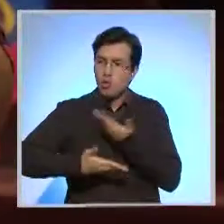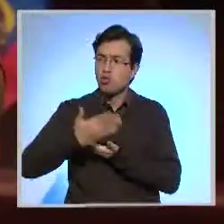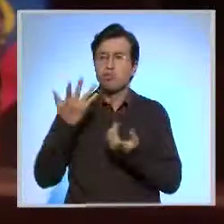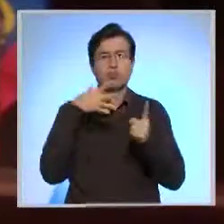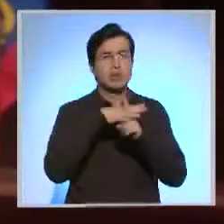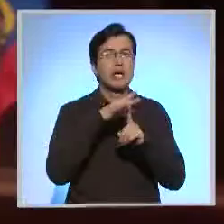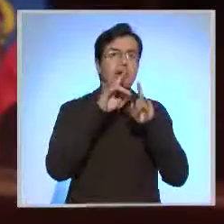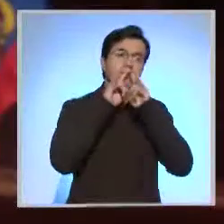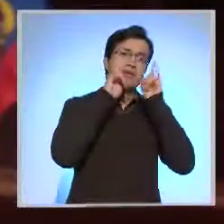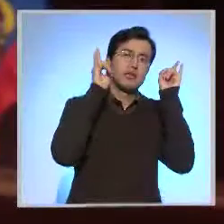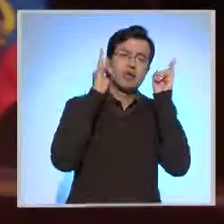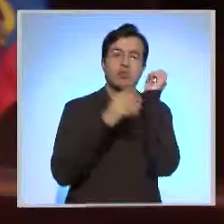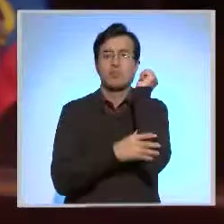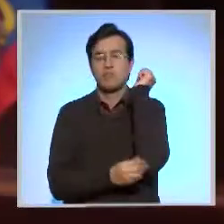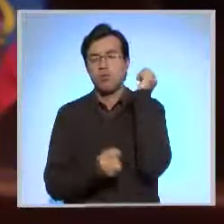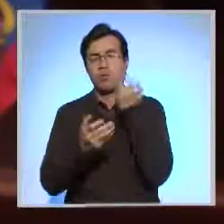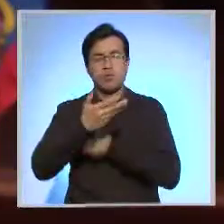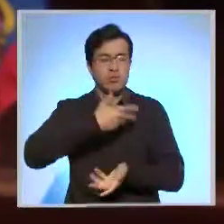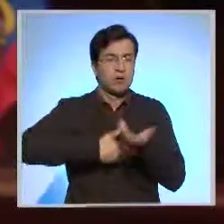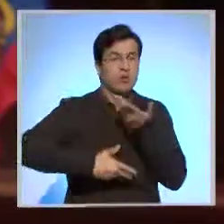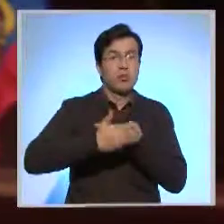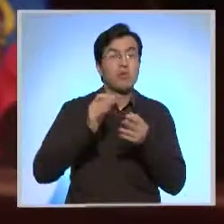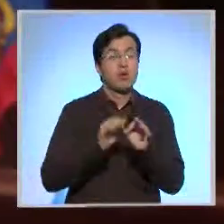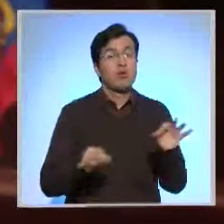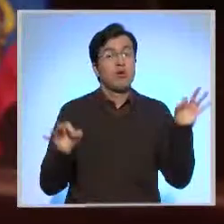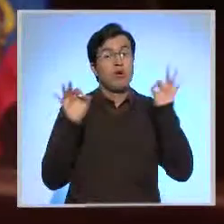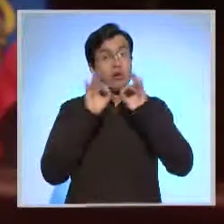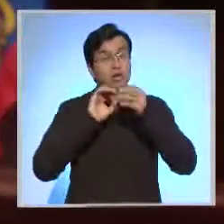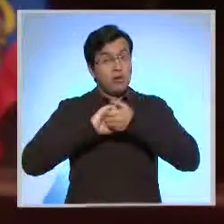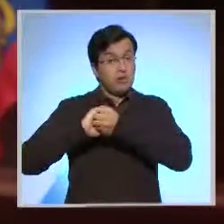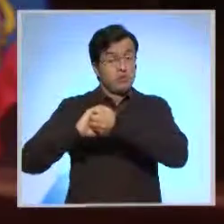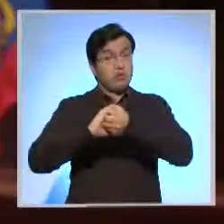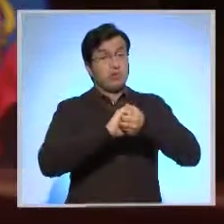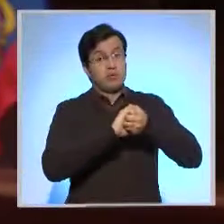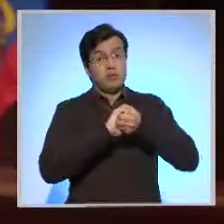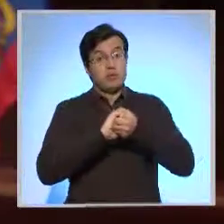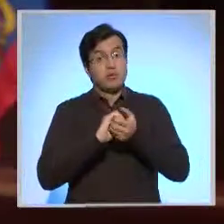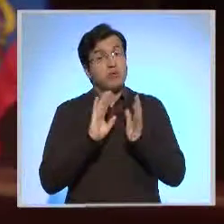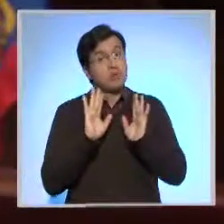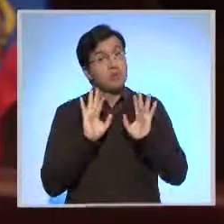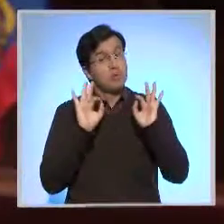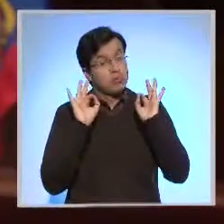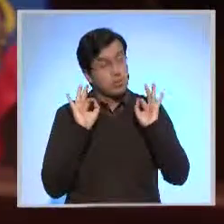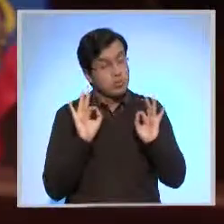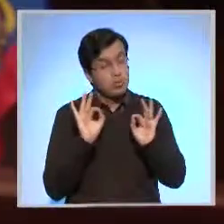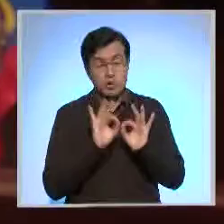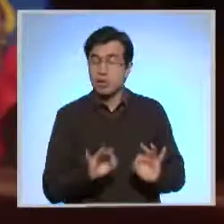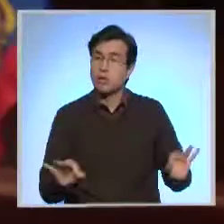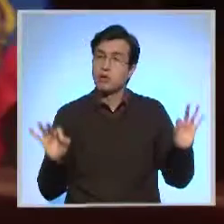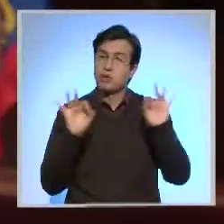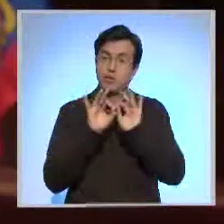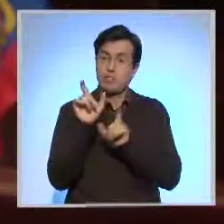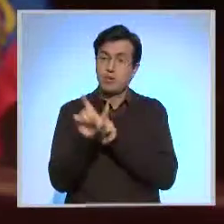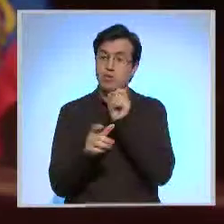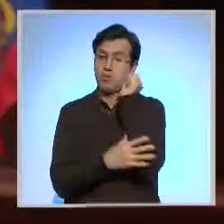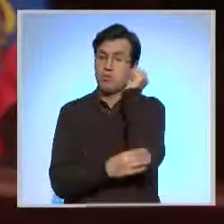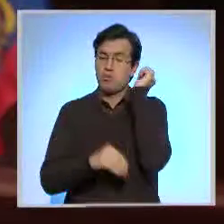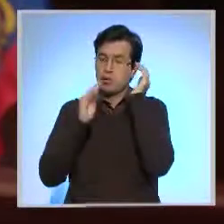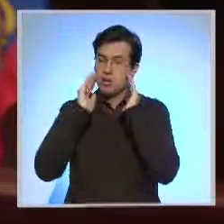los ricos y los pobres pero en un marco de solidaridad con la opción definitiva y prioritaria hacia los pobres